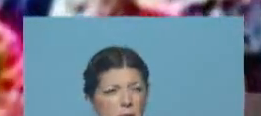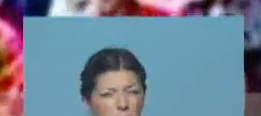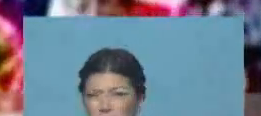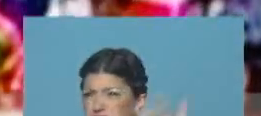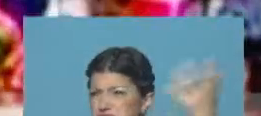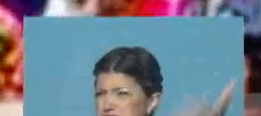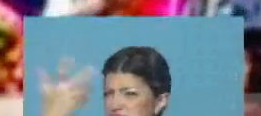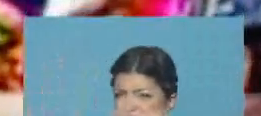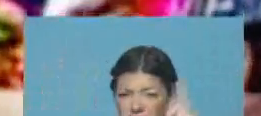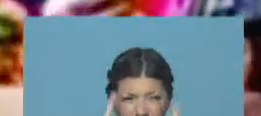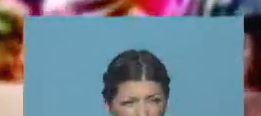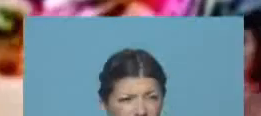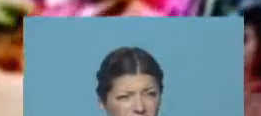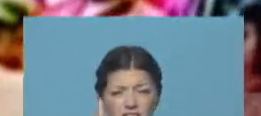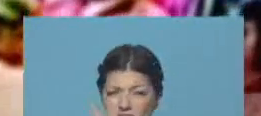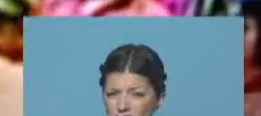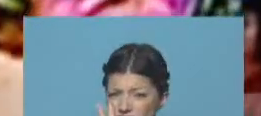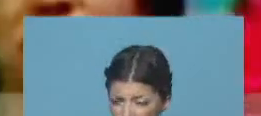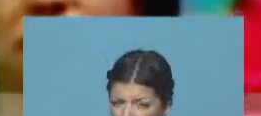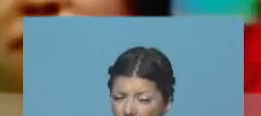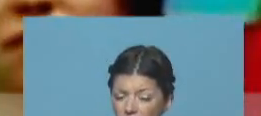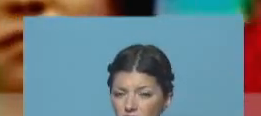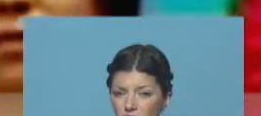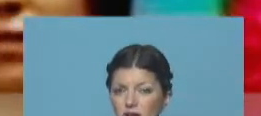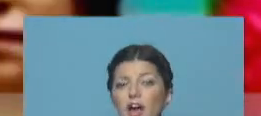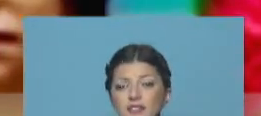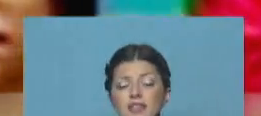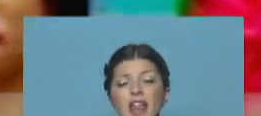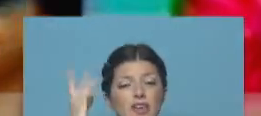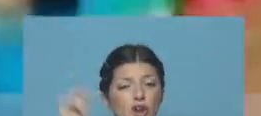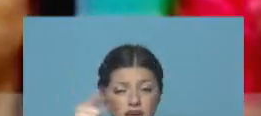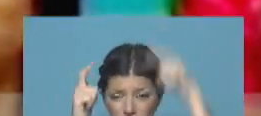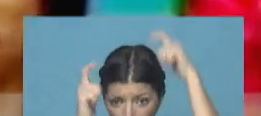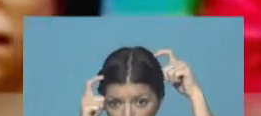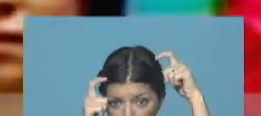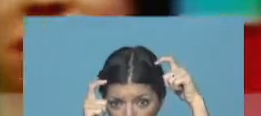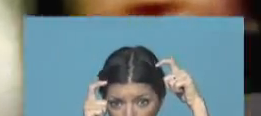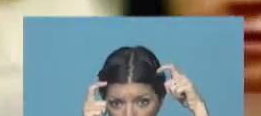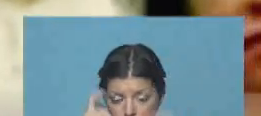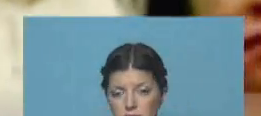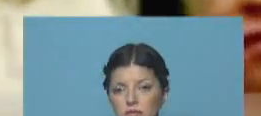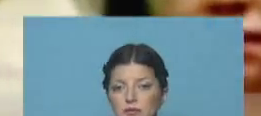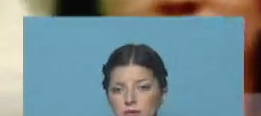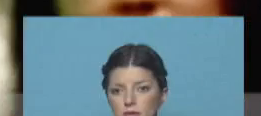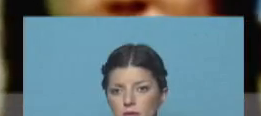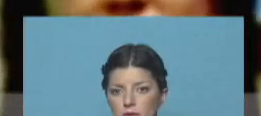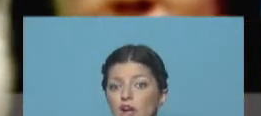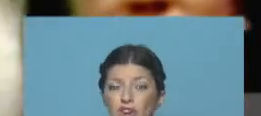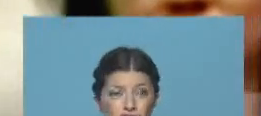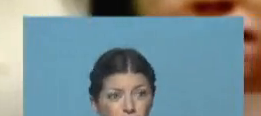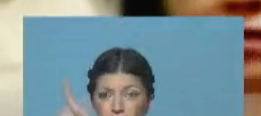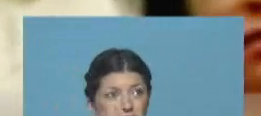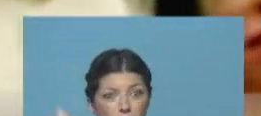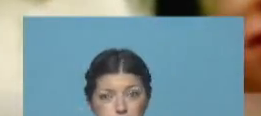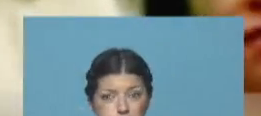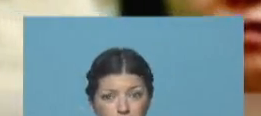otro lado llama a defender el legado de Hugo Chávez, que es la pionera, que la escribimos nosotros.